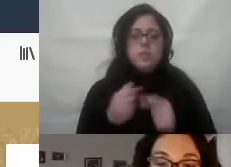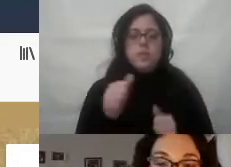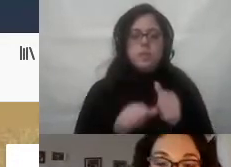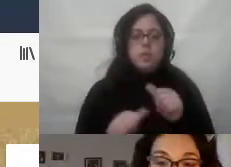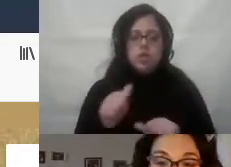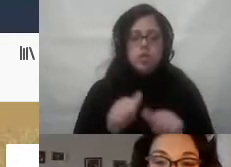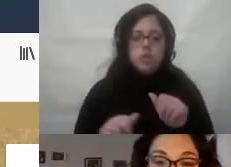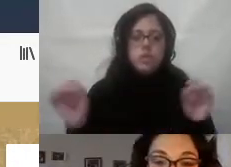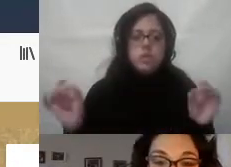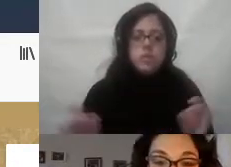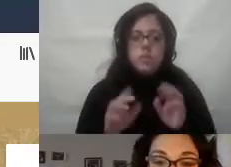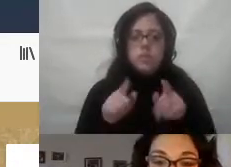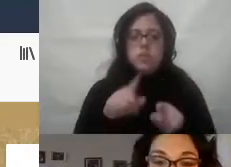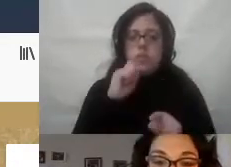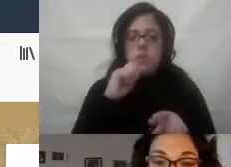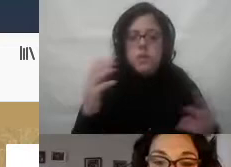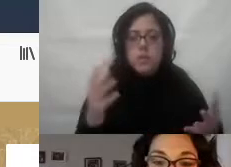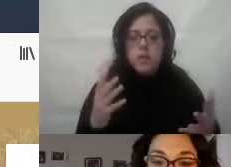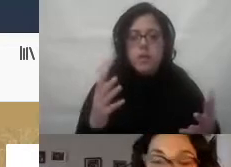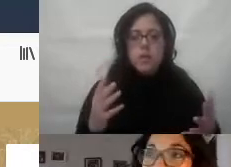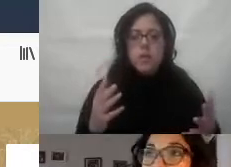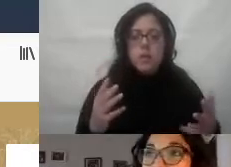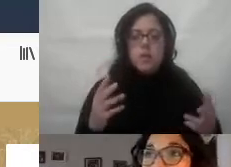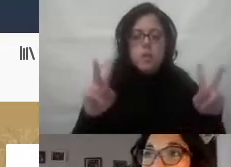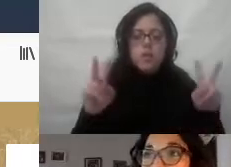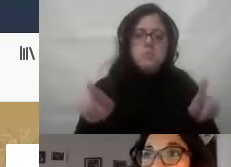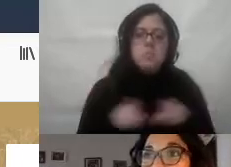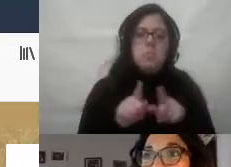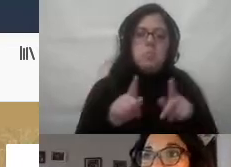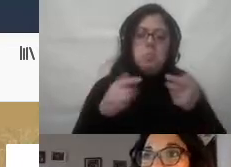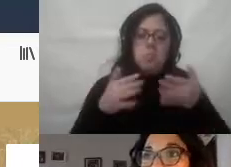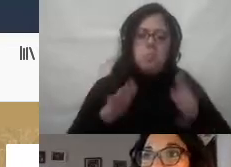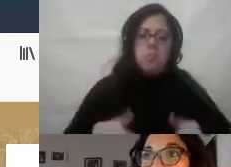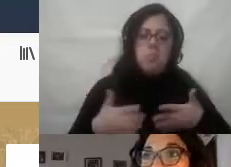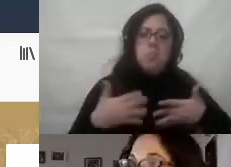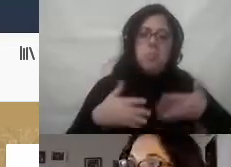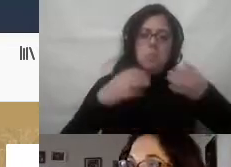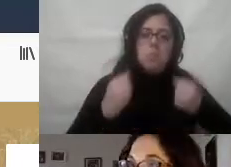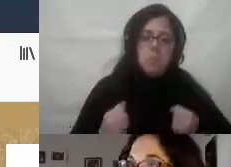ser un momento para compartírselos mientras se animan.